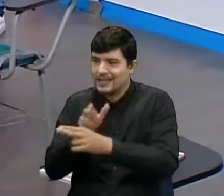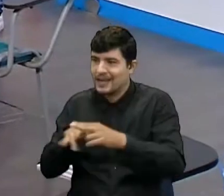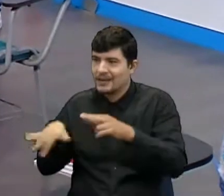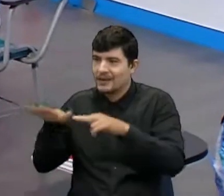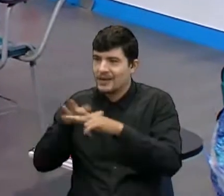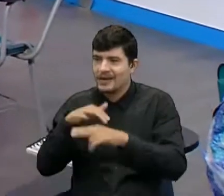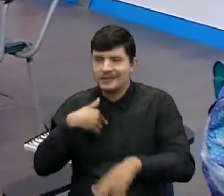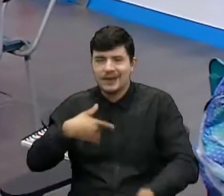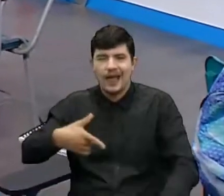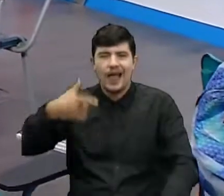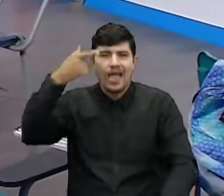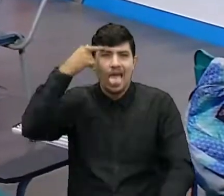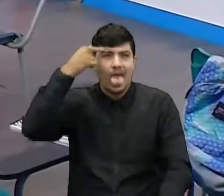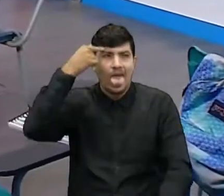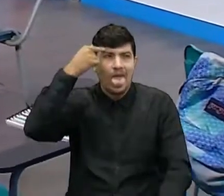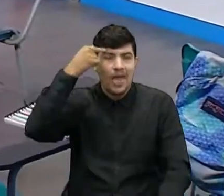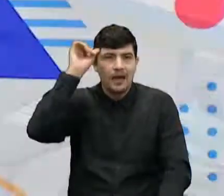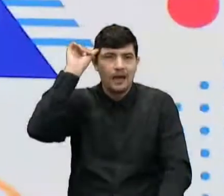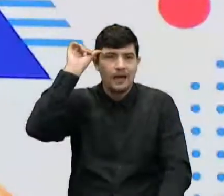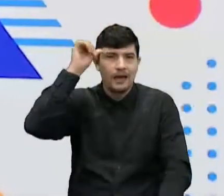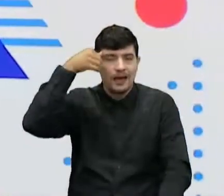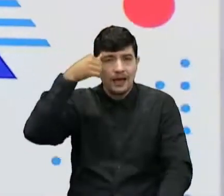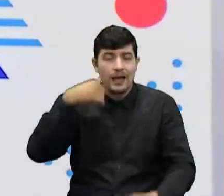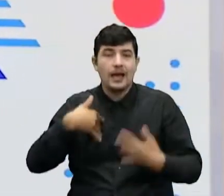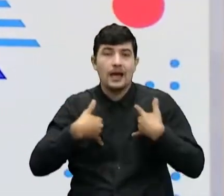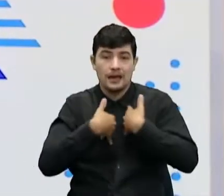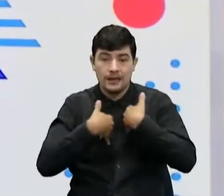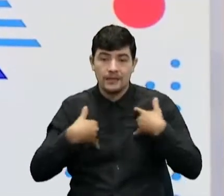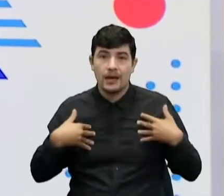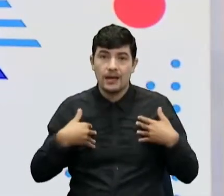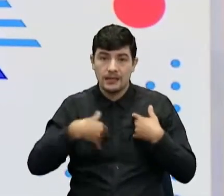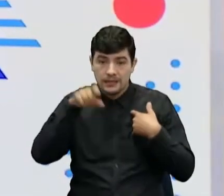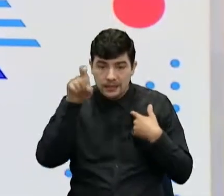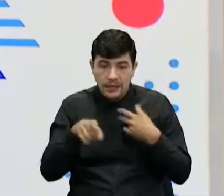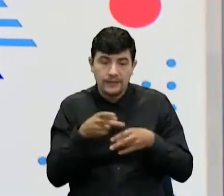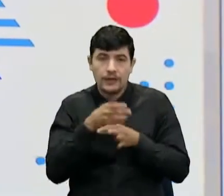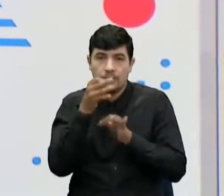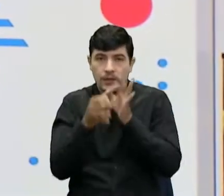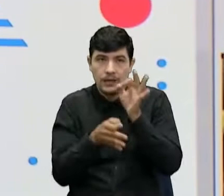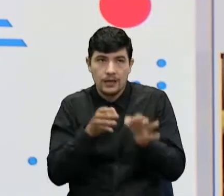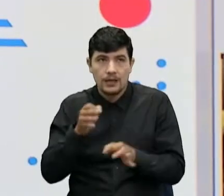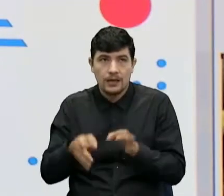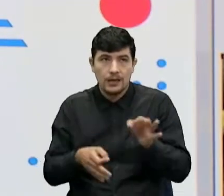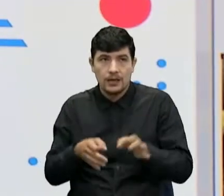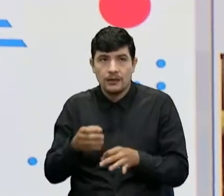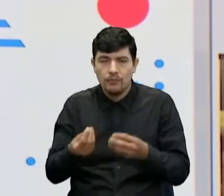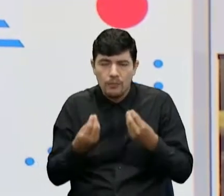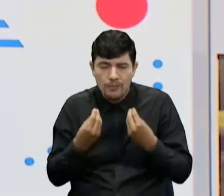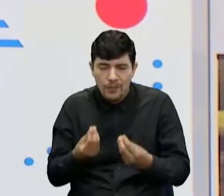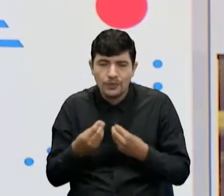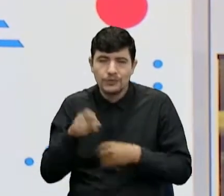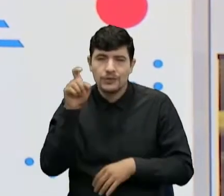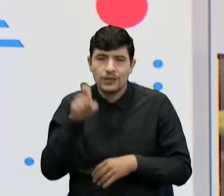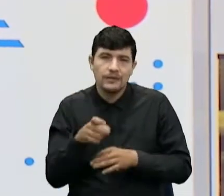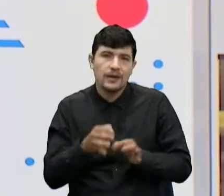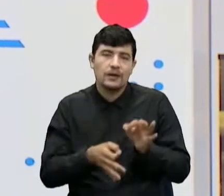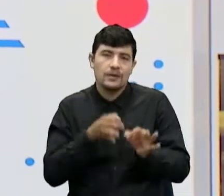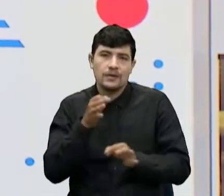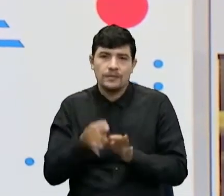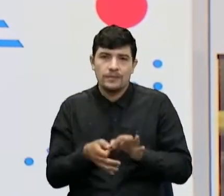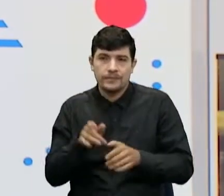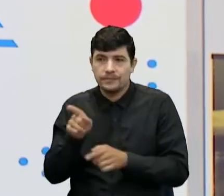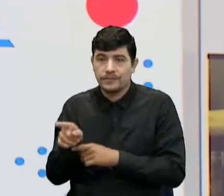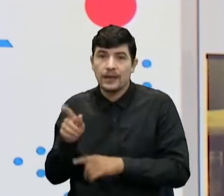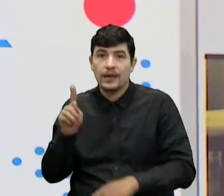acabé de acordar De un animalito Que debemos cuidar Muchito ¿Cuál? Muchito Muchito Muchito Hay algo que le llaman